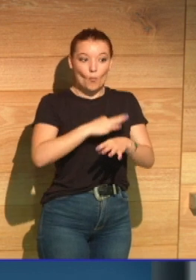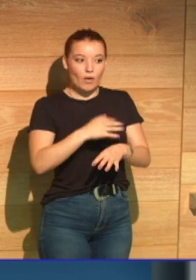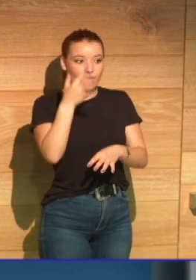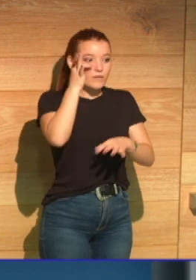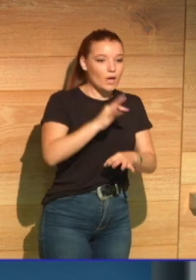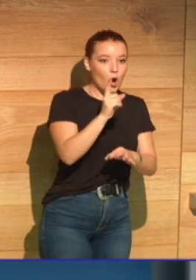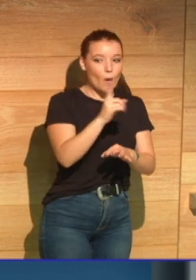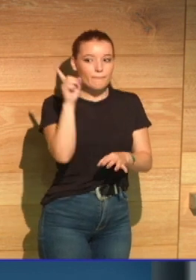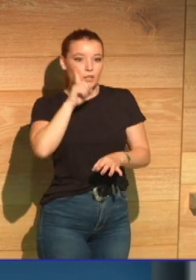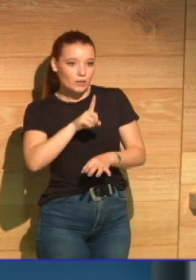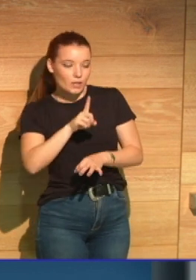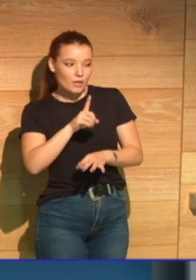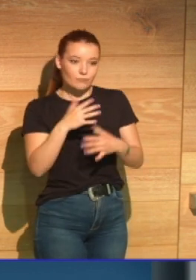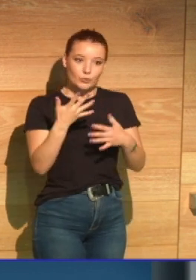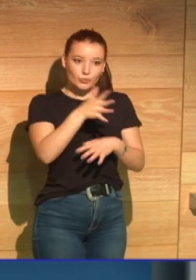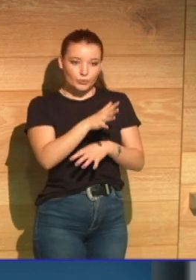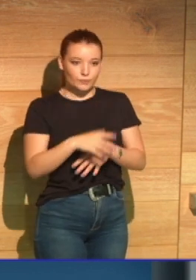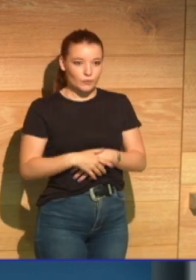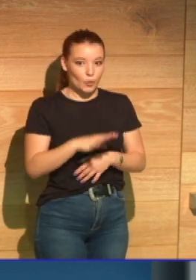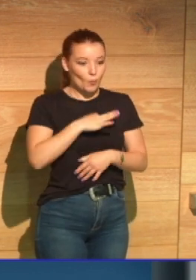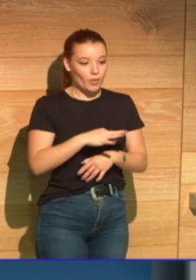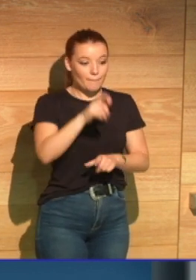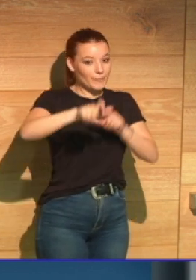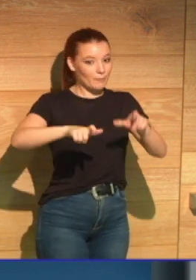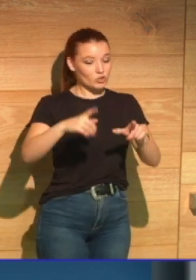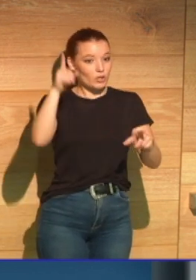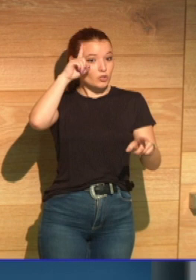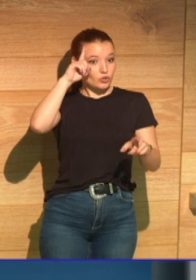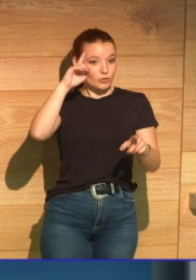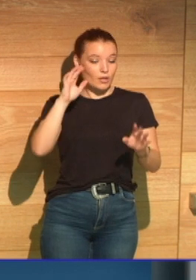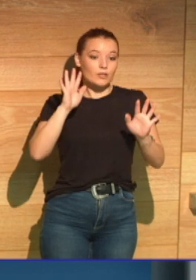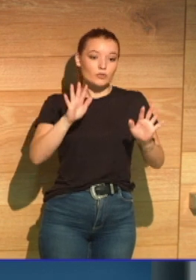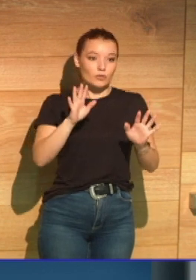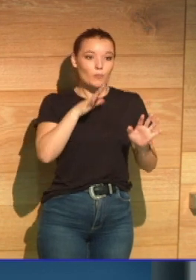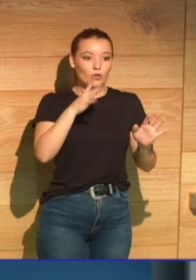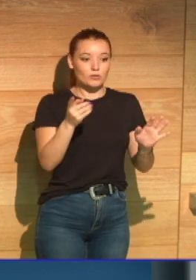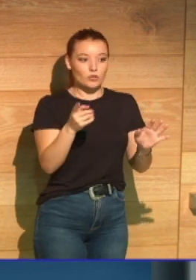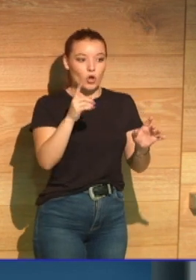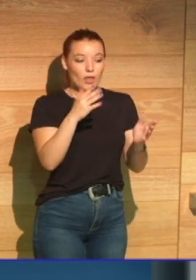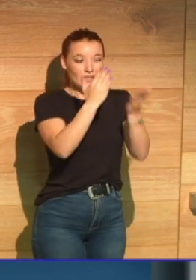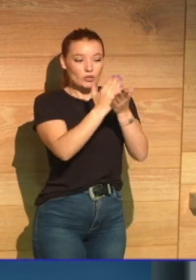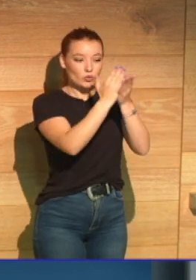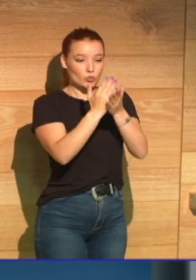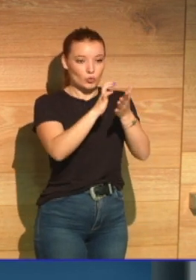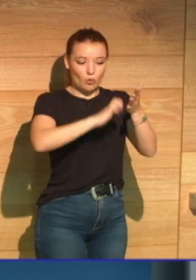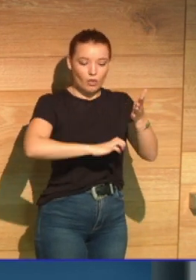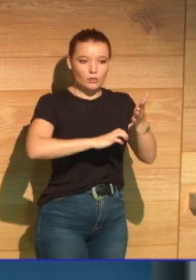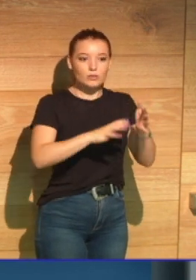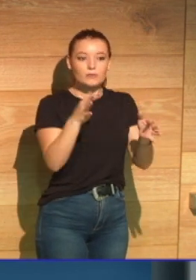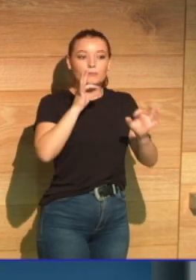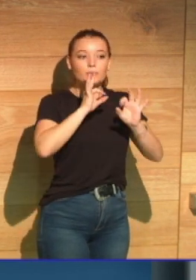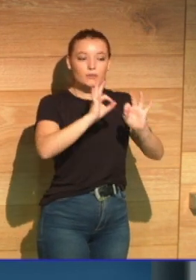suele ser poco discernida por los cibernautas. Y esta es la información del estudio del MIT del 2017, donde ellos proponen un